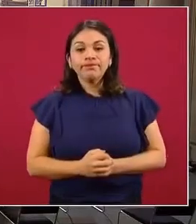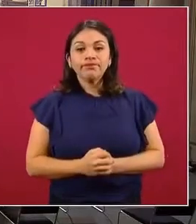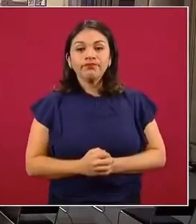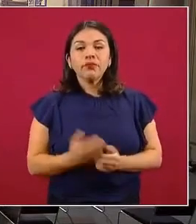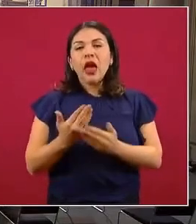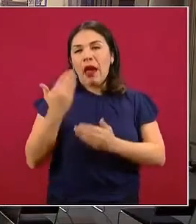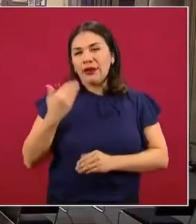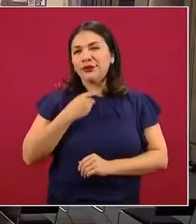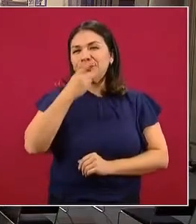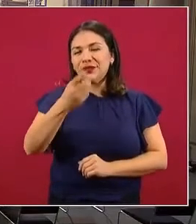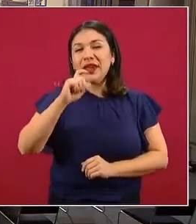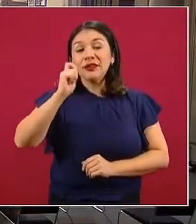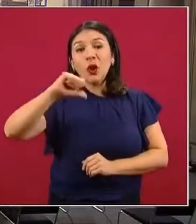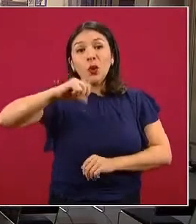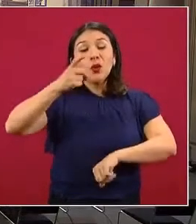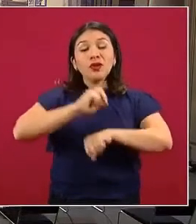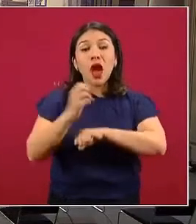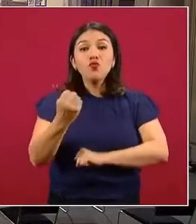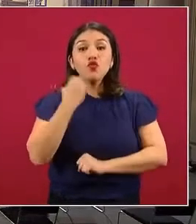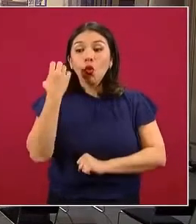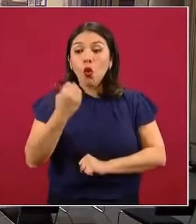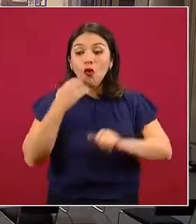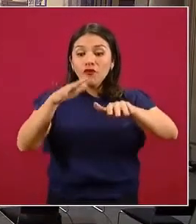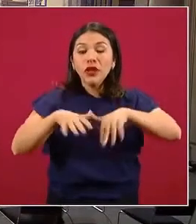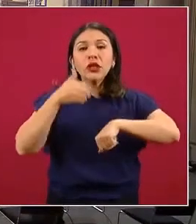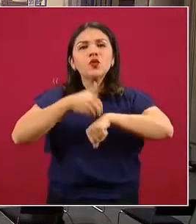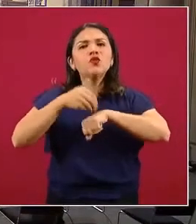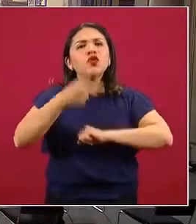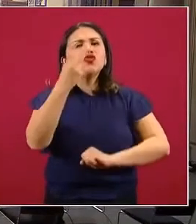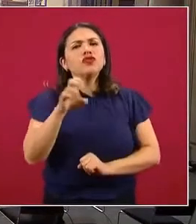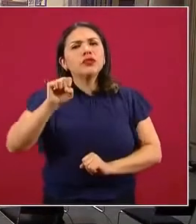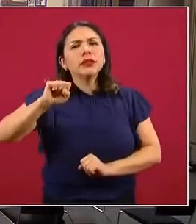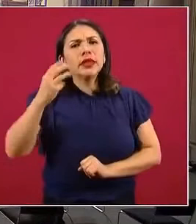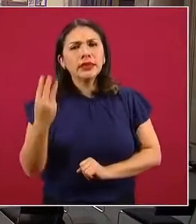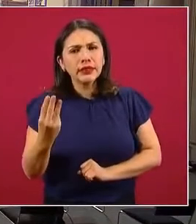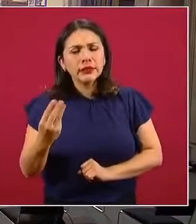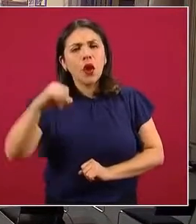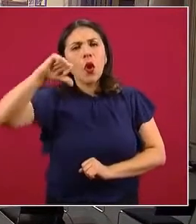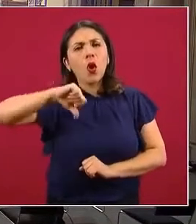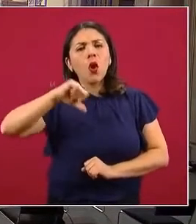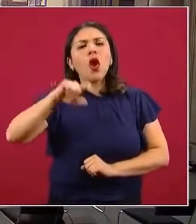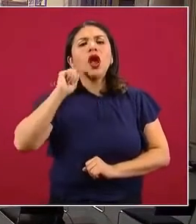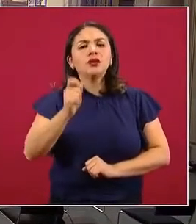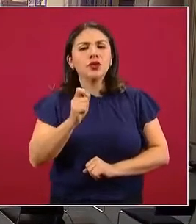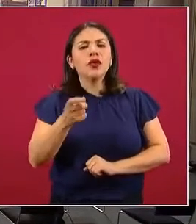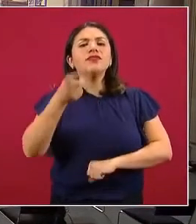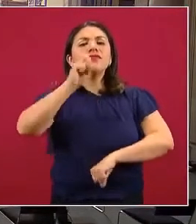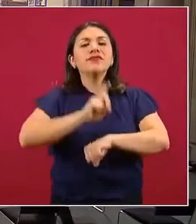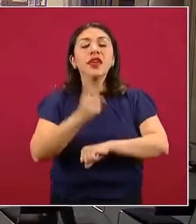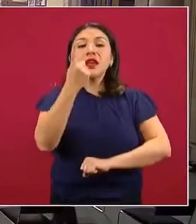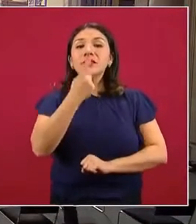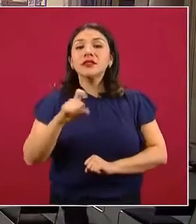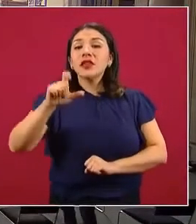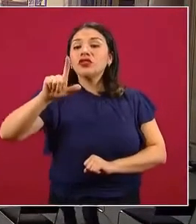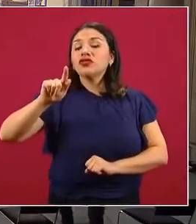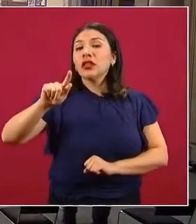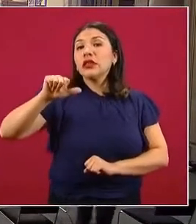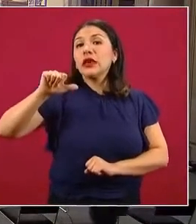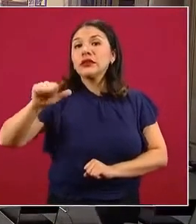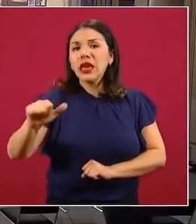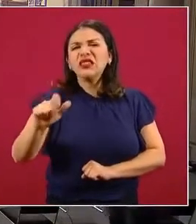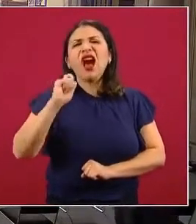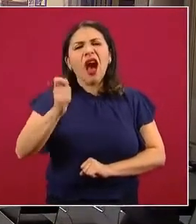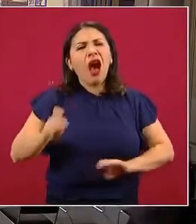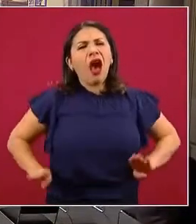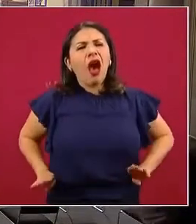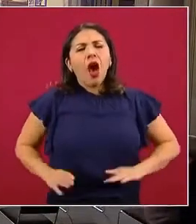Ya lo comentábamos, conferencia vespertina número 263, en este también día 176